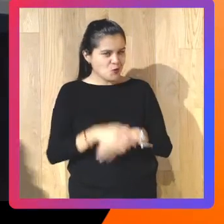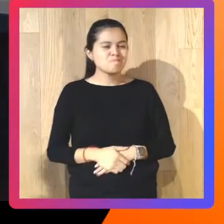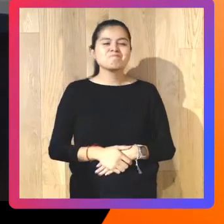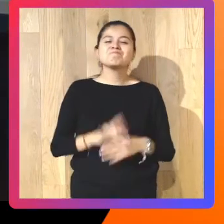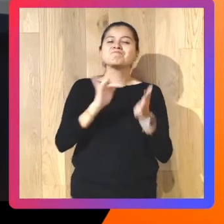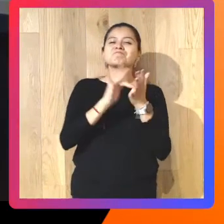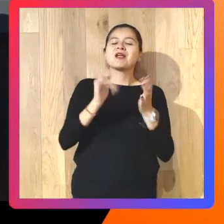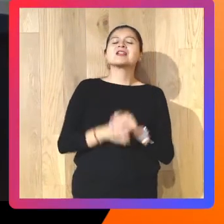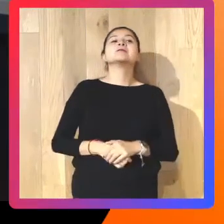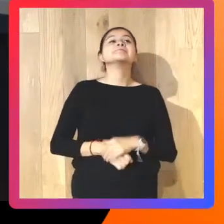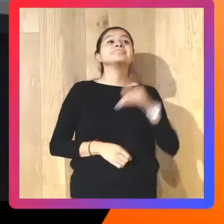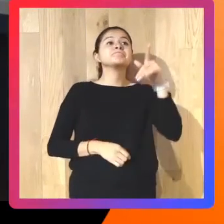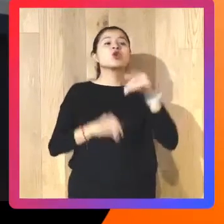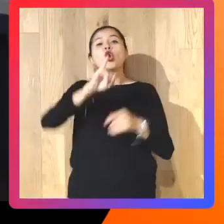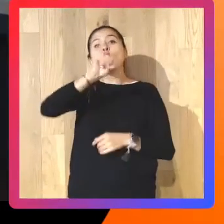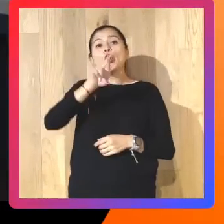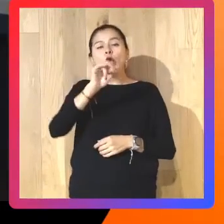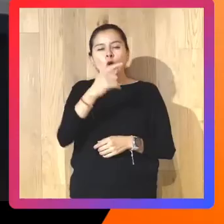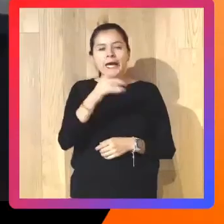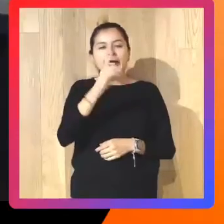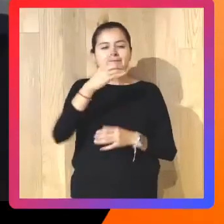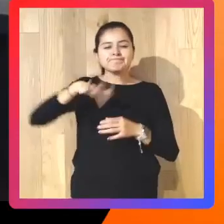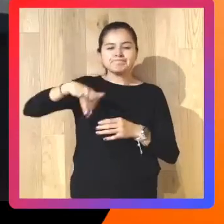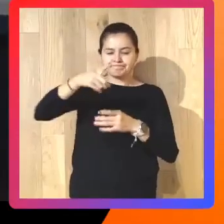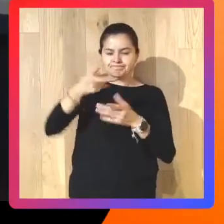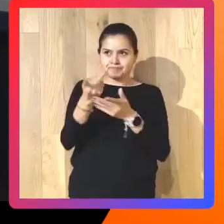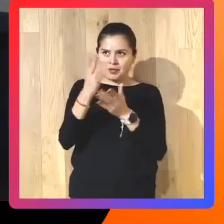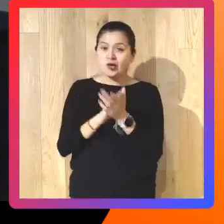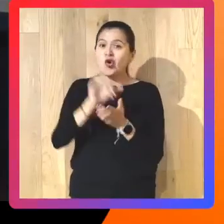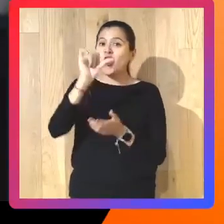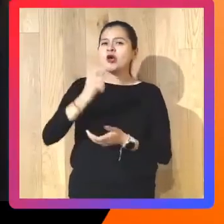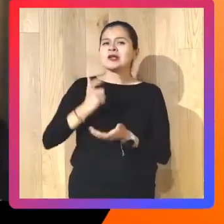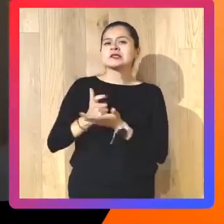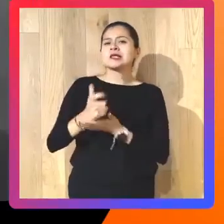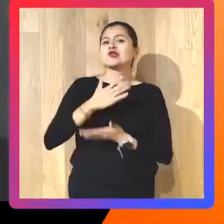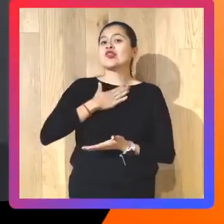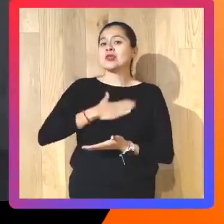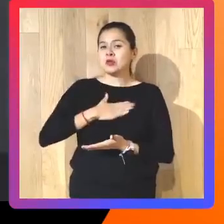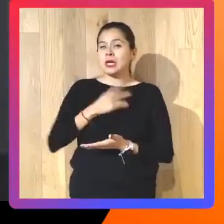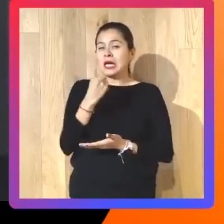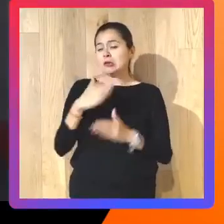Jorge. Te diría que hoy abordamos lo que es el ingreso digno, y esa es solo una parte de lo que nos toca